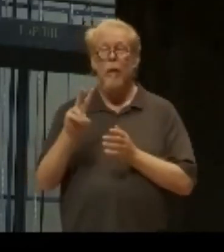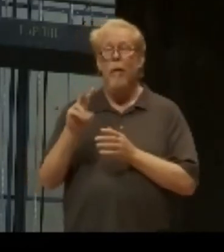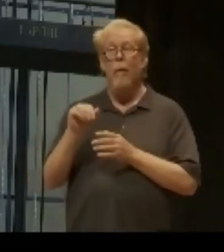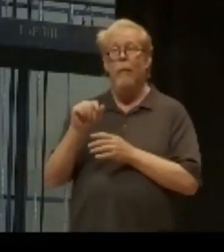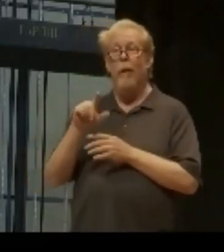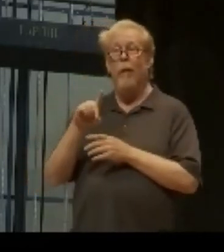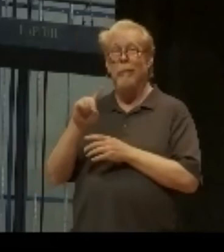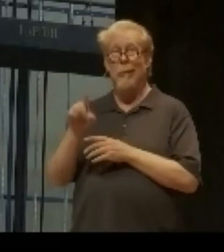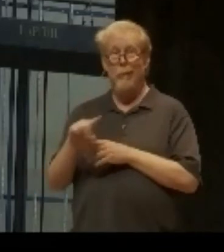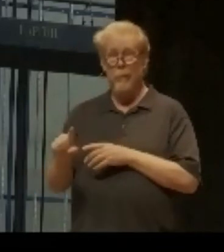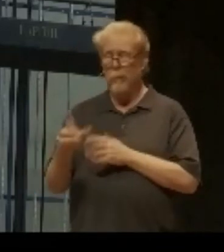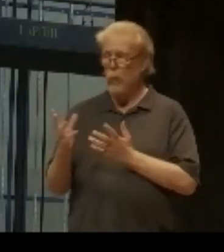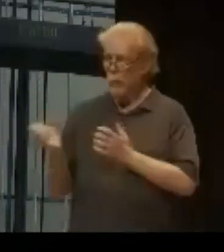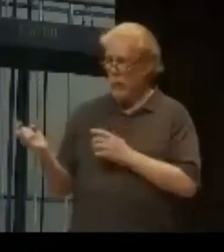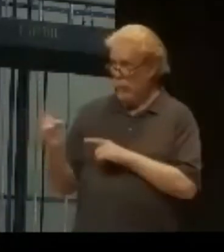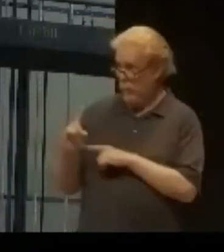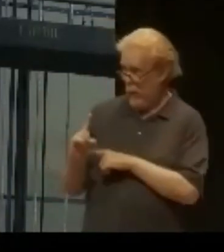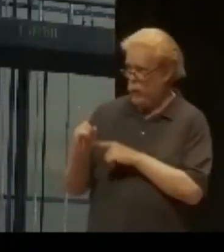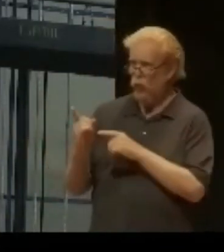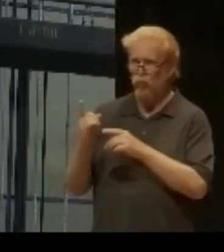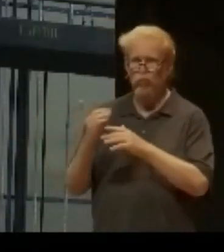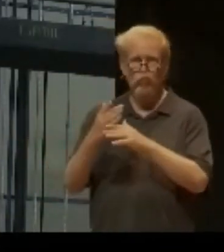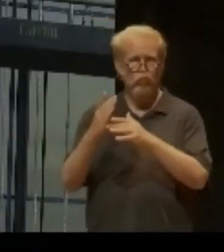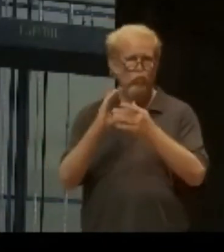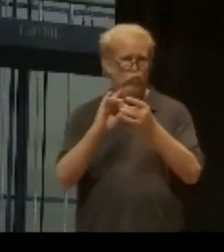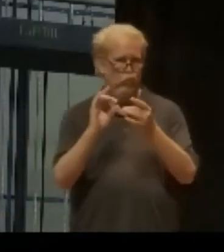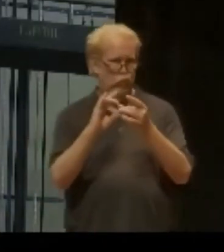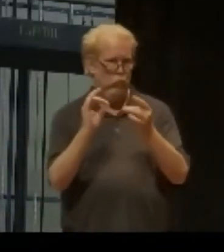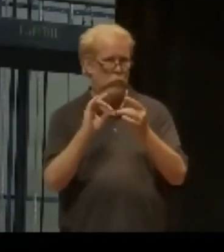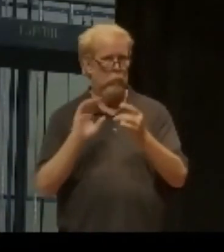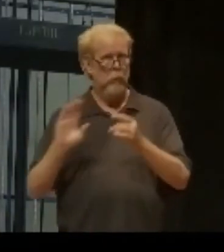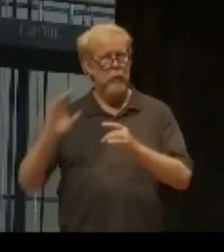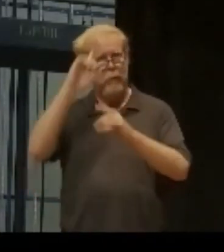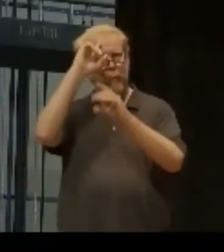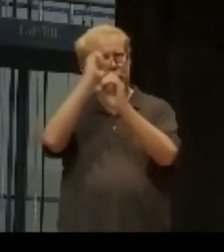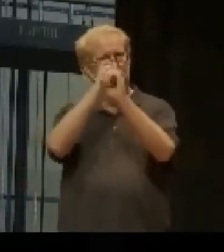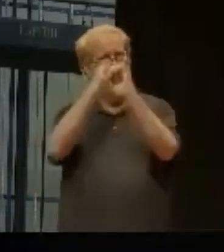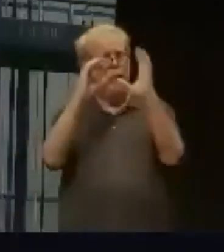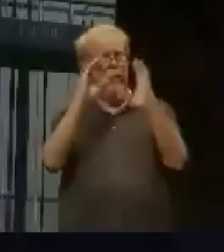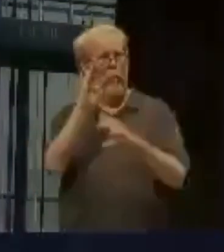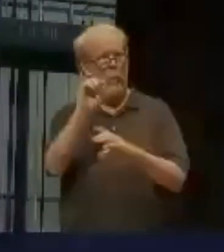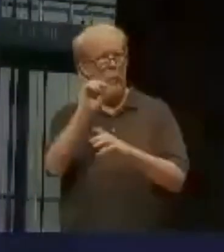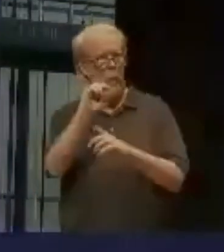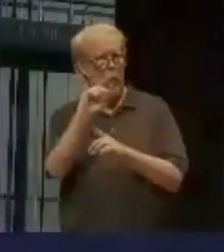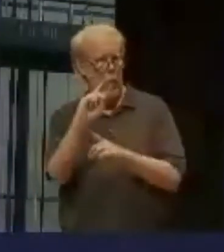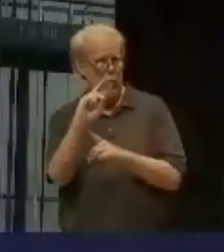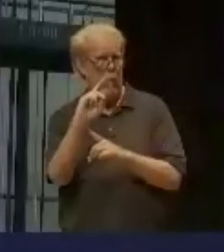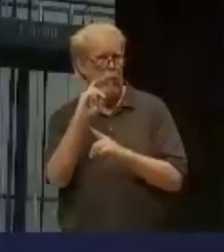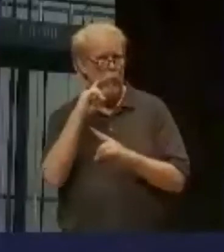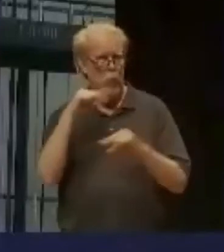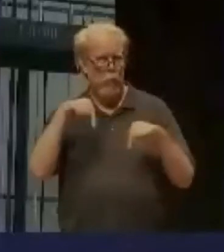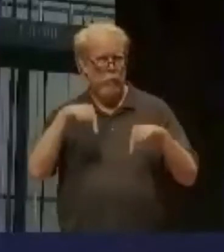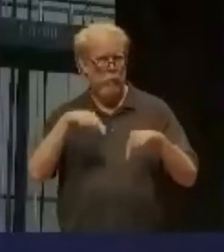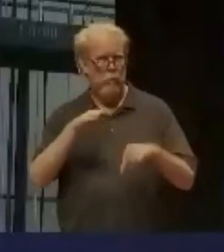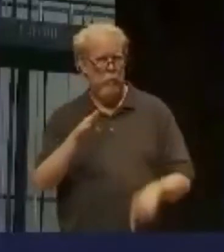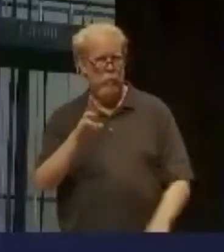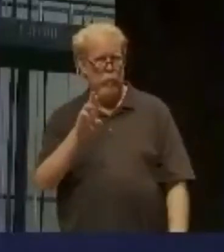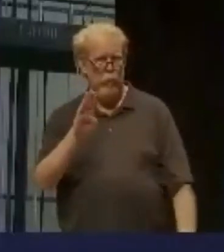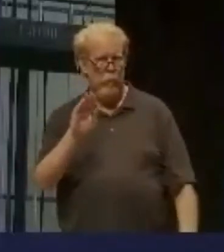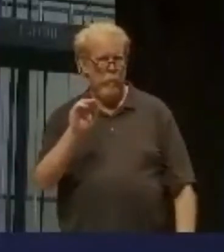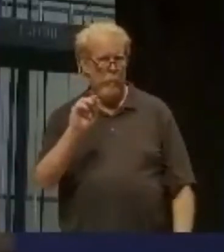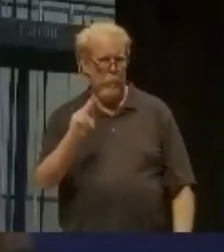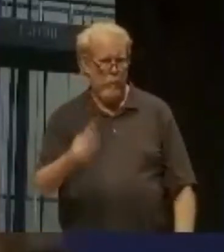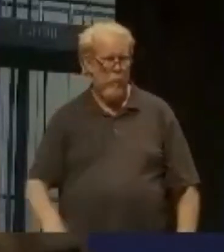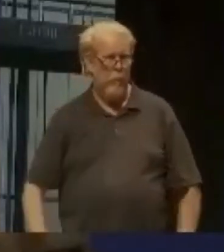emocionante. Y voy a dejar que el señor Valdés regrese y hable también de su visión para el bono de Burbank.